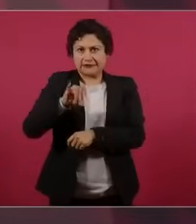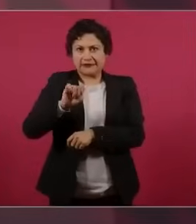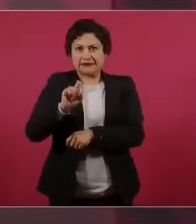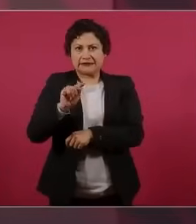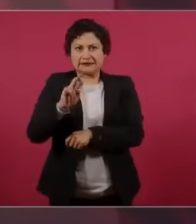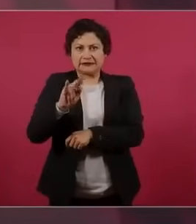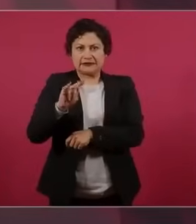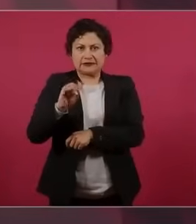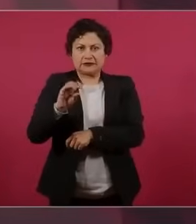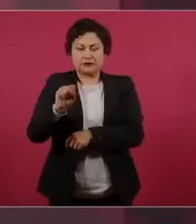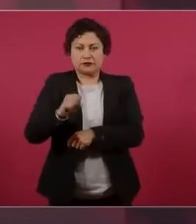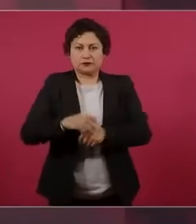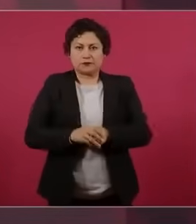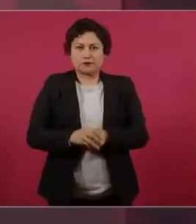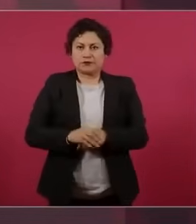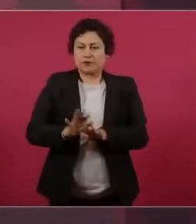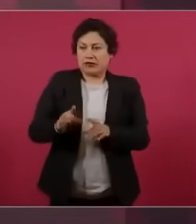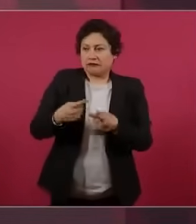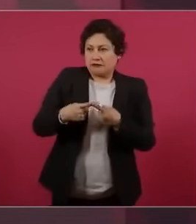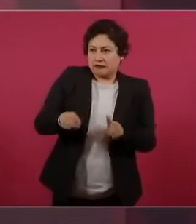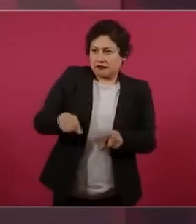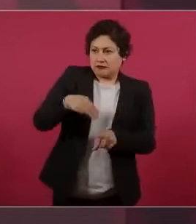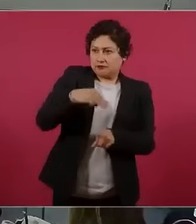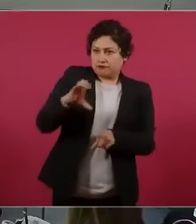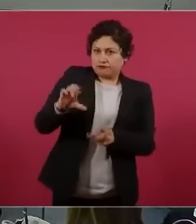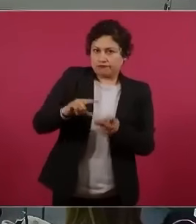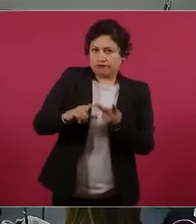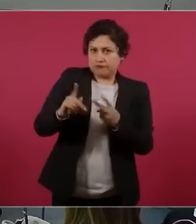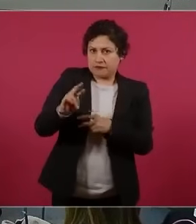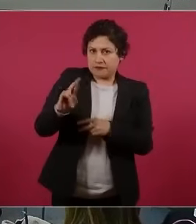Que el Movimiento PAN, Ciudadano, y que el PRI. Que el PRI. Sí.